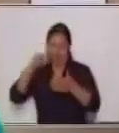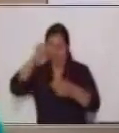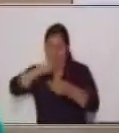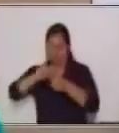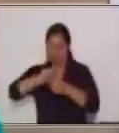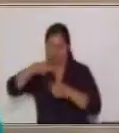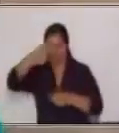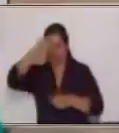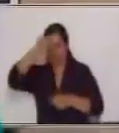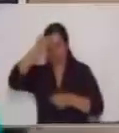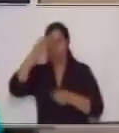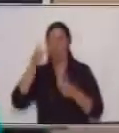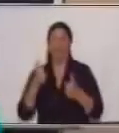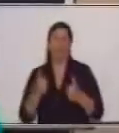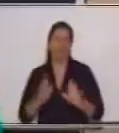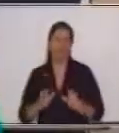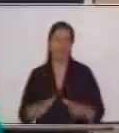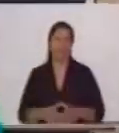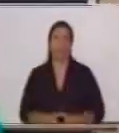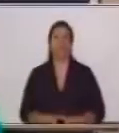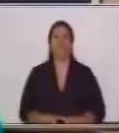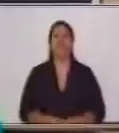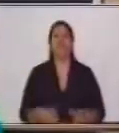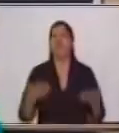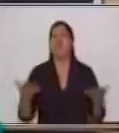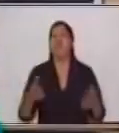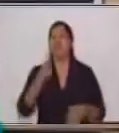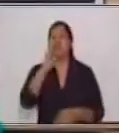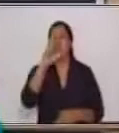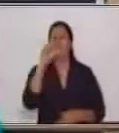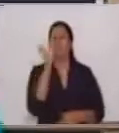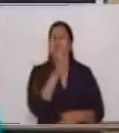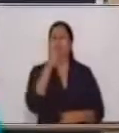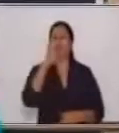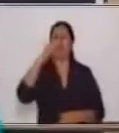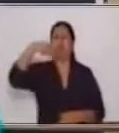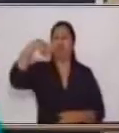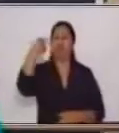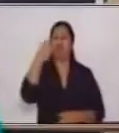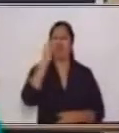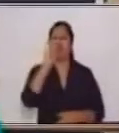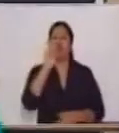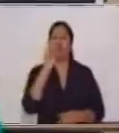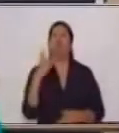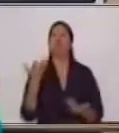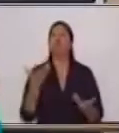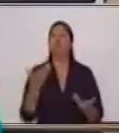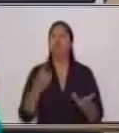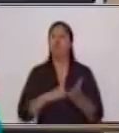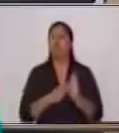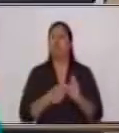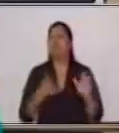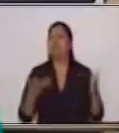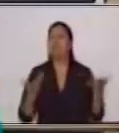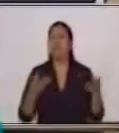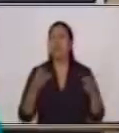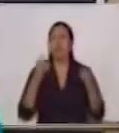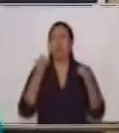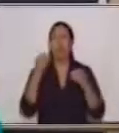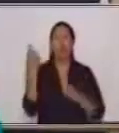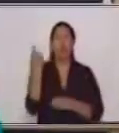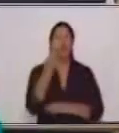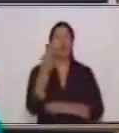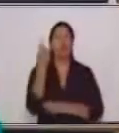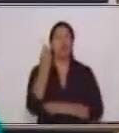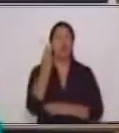El ensayo es una herramienta clave, importante y básica que expresa nuestros